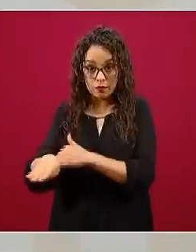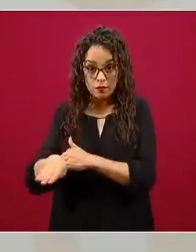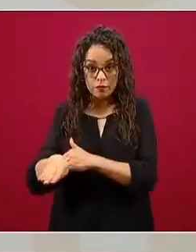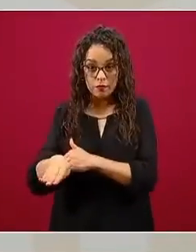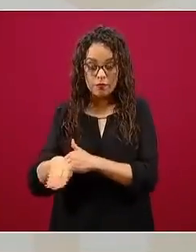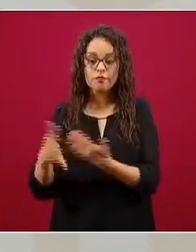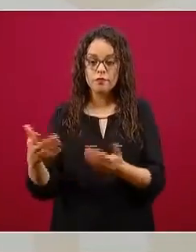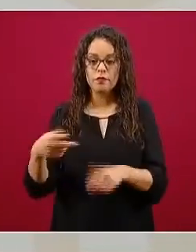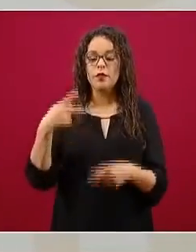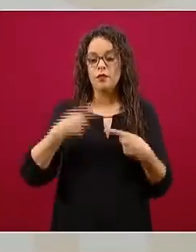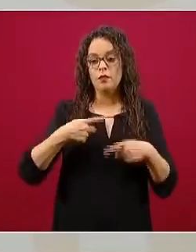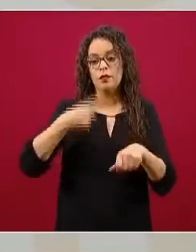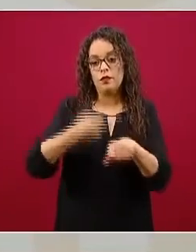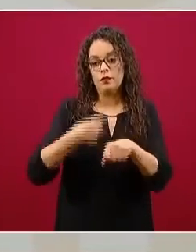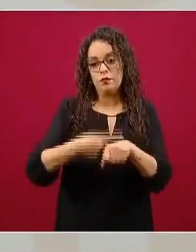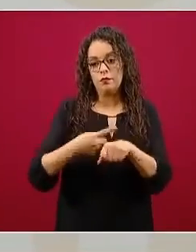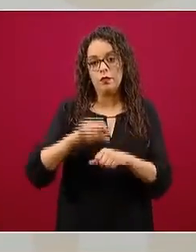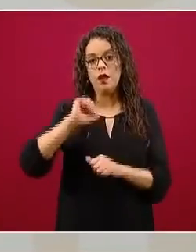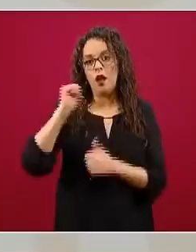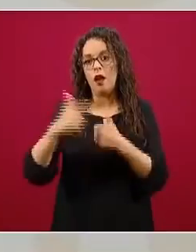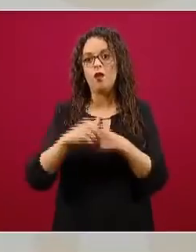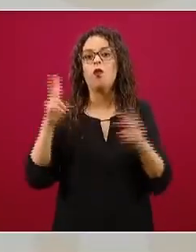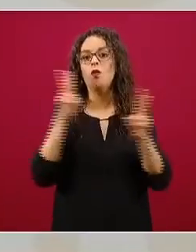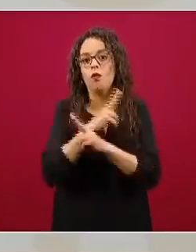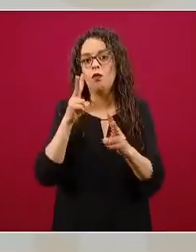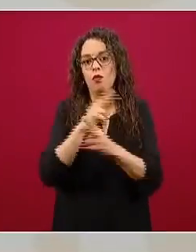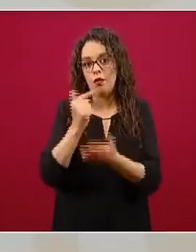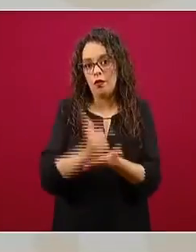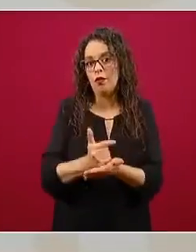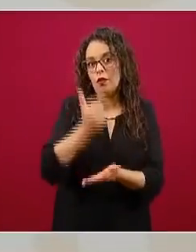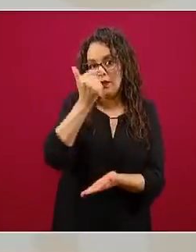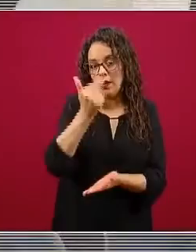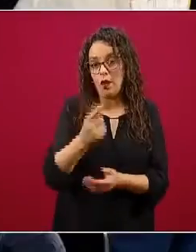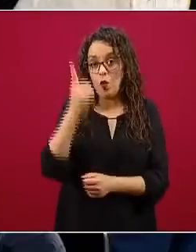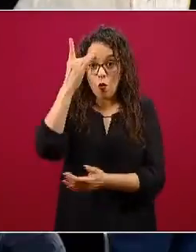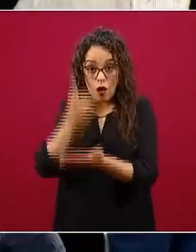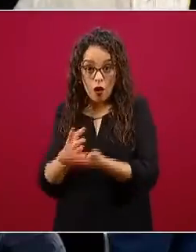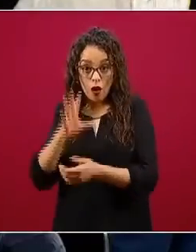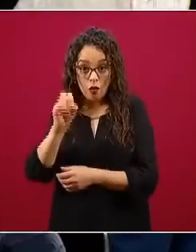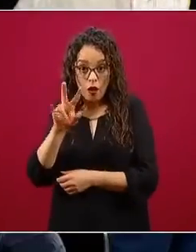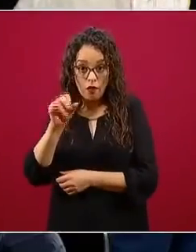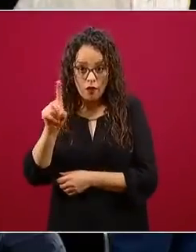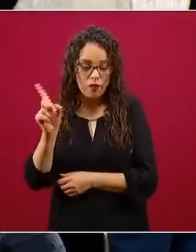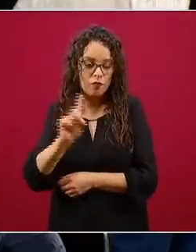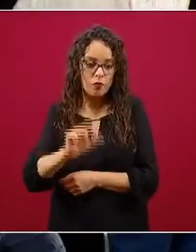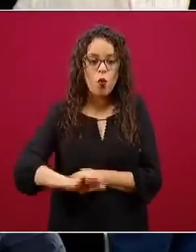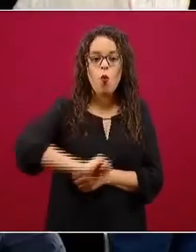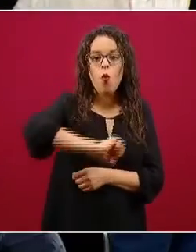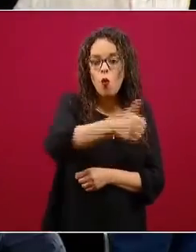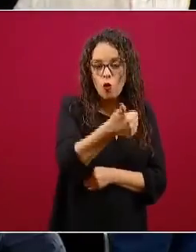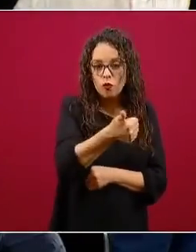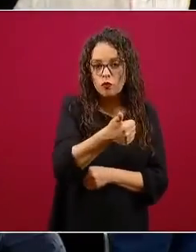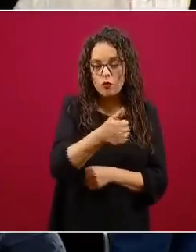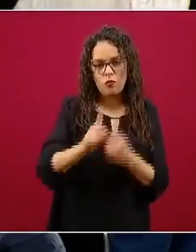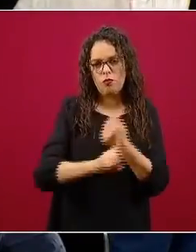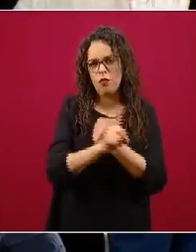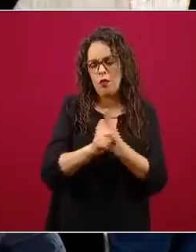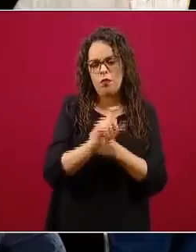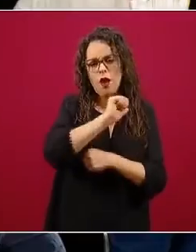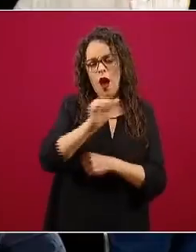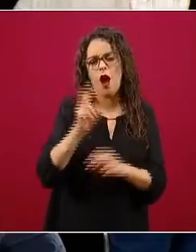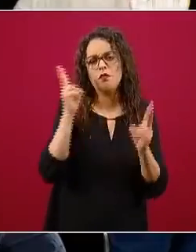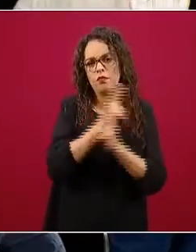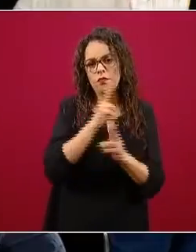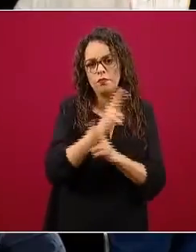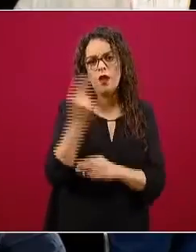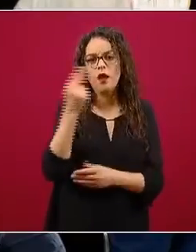manera específica, sino que alguien que tenga una enfermedad respiratoria que requiera distintos servicios de apoyo, como